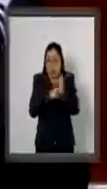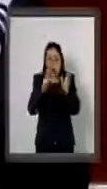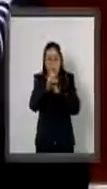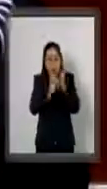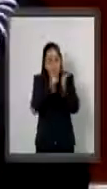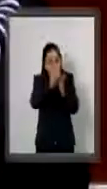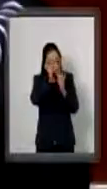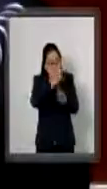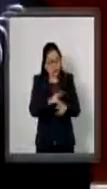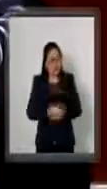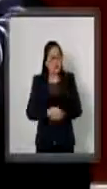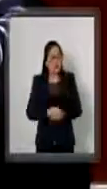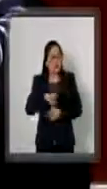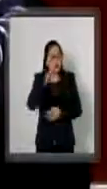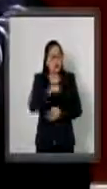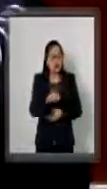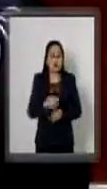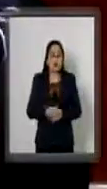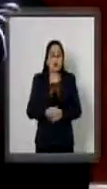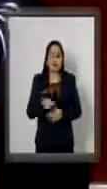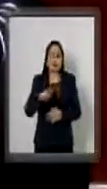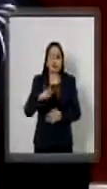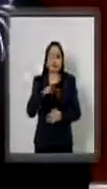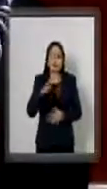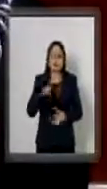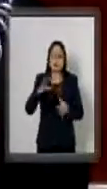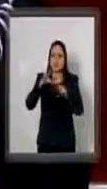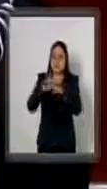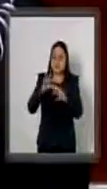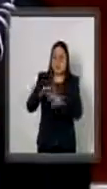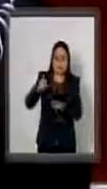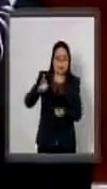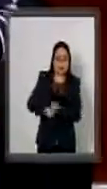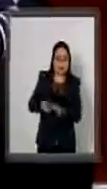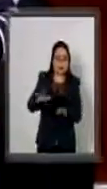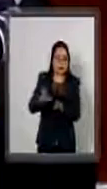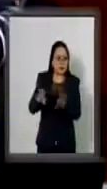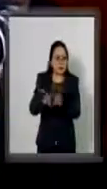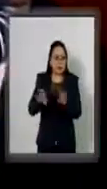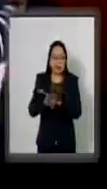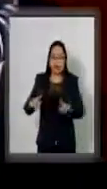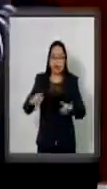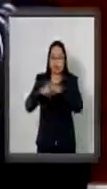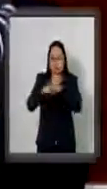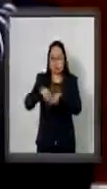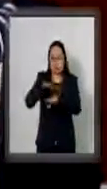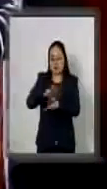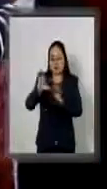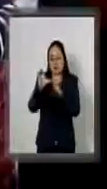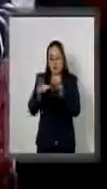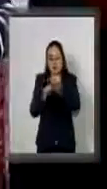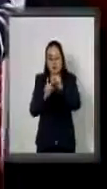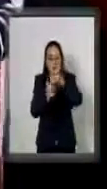se esfuercen en invocarlas. La acción de inconstitucionalidad